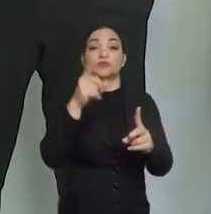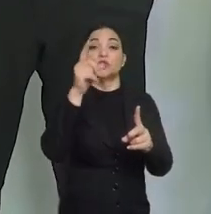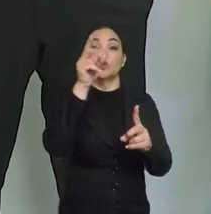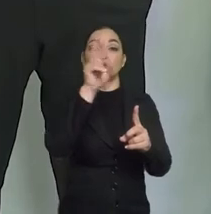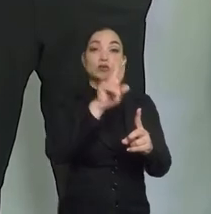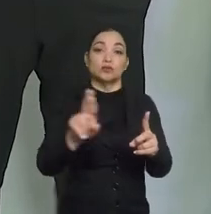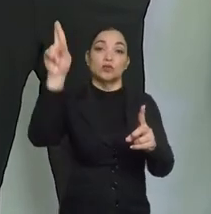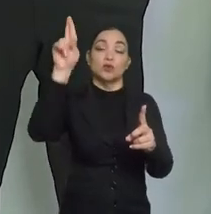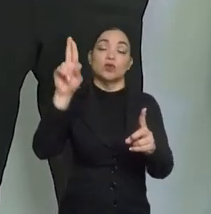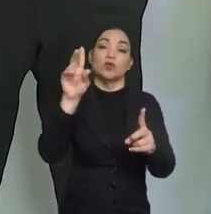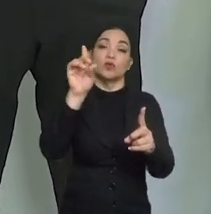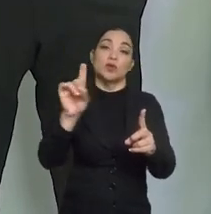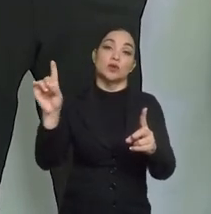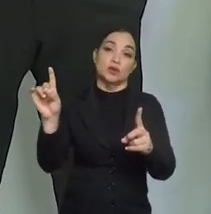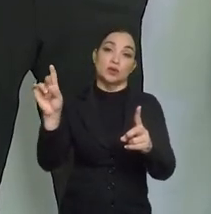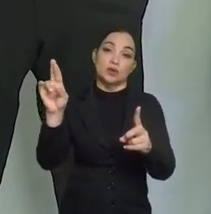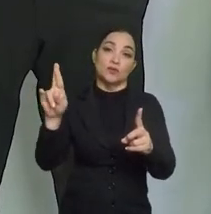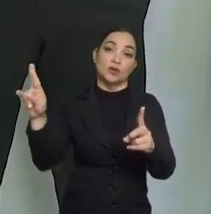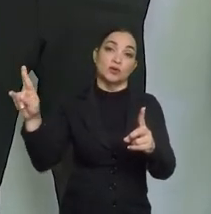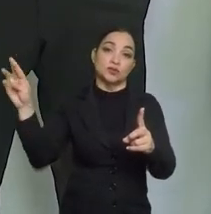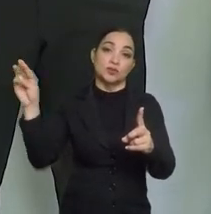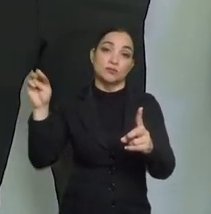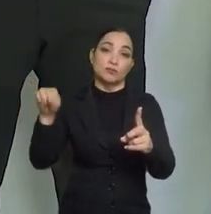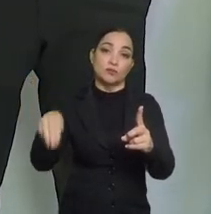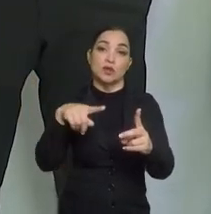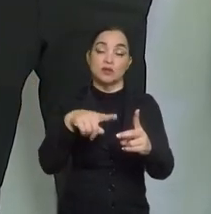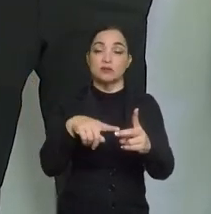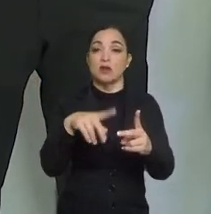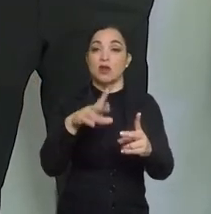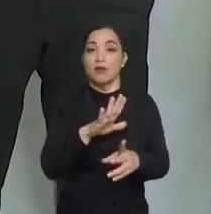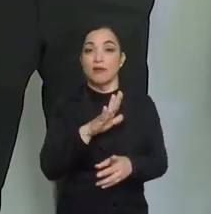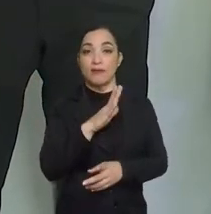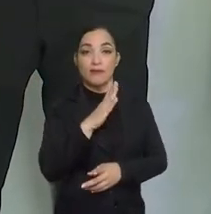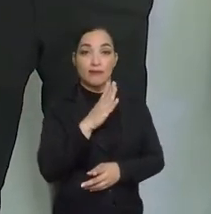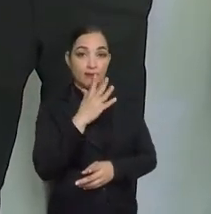social y escuchando las necesidades de los sinaloenses.